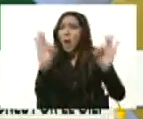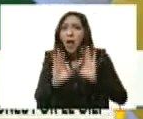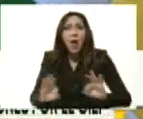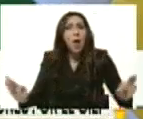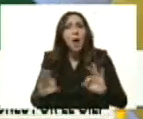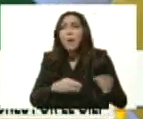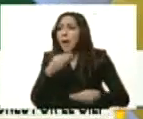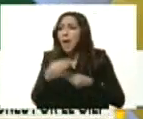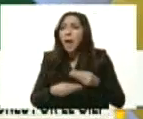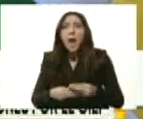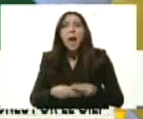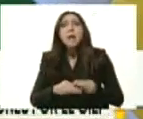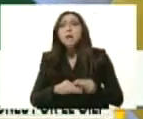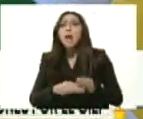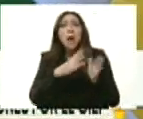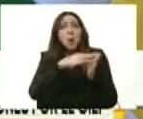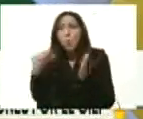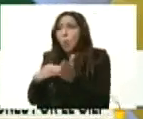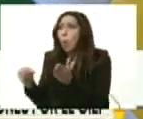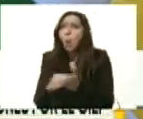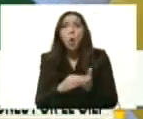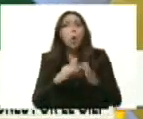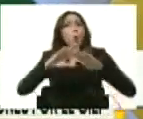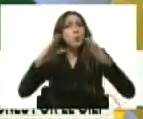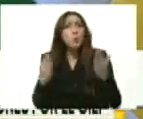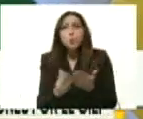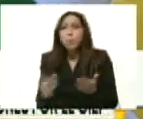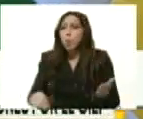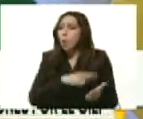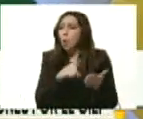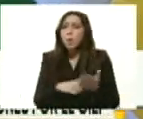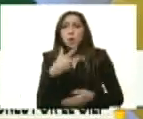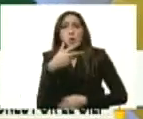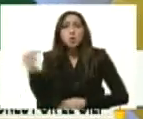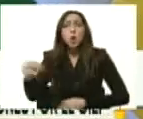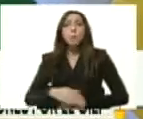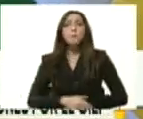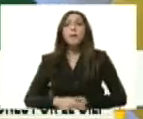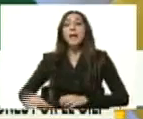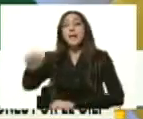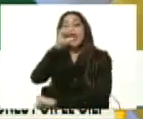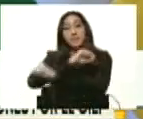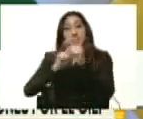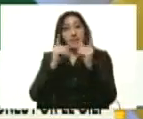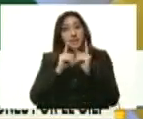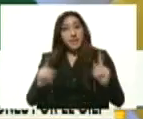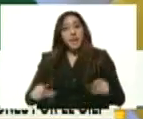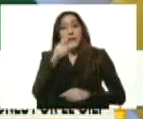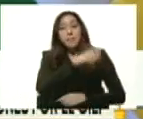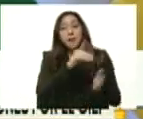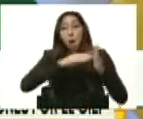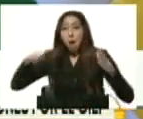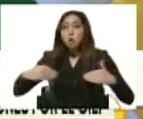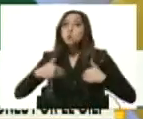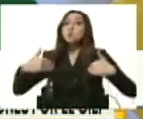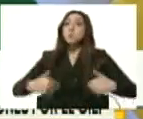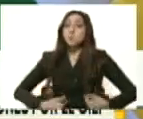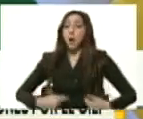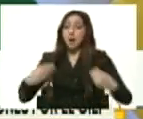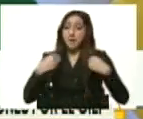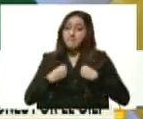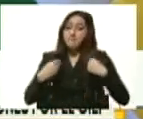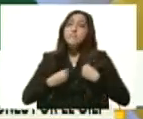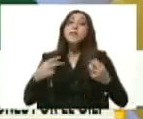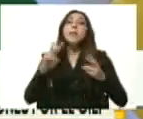región o en ninguna parte del mundo. Nuestra defensa de la democracia, de los derechos humanos, de la vida y de la paz